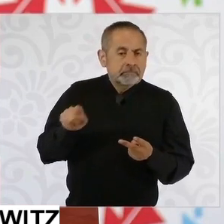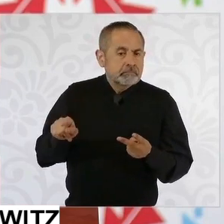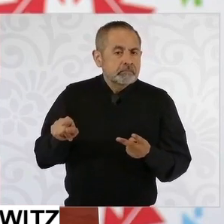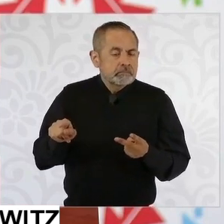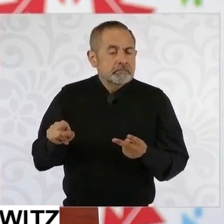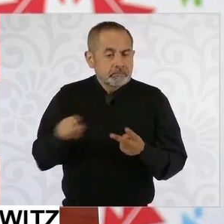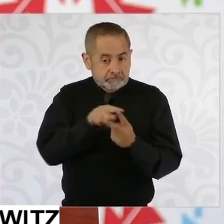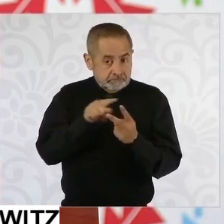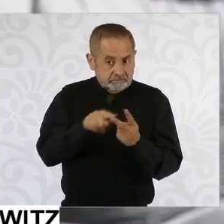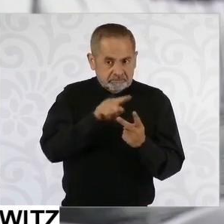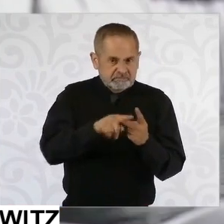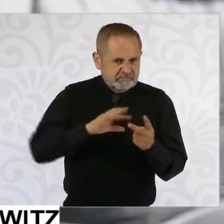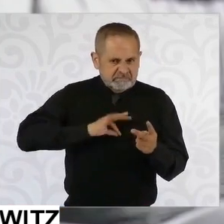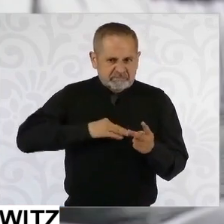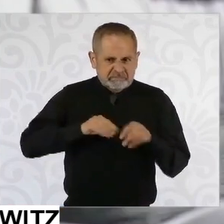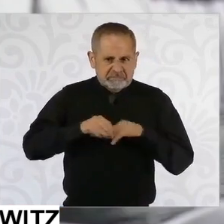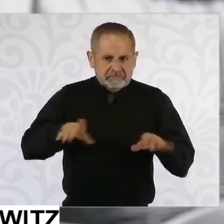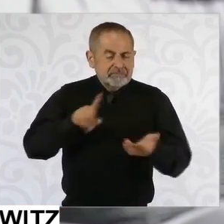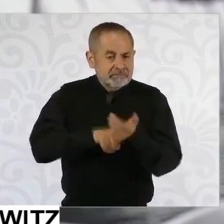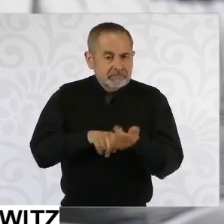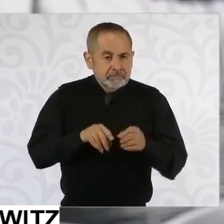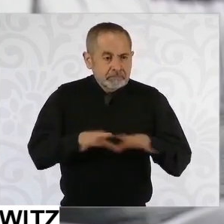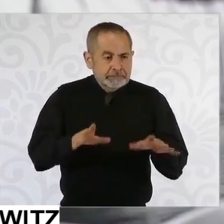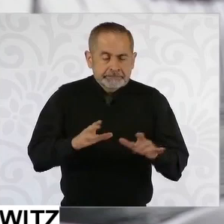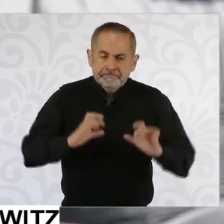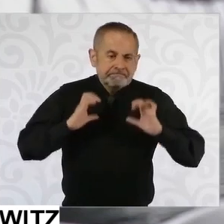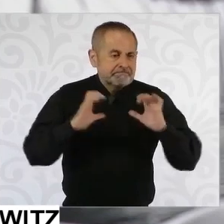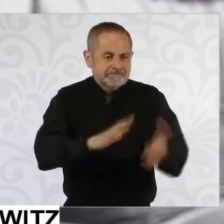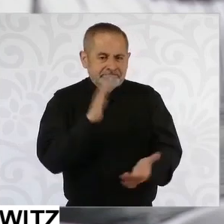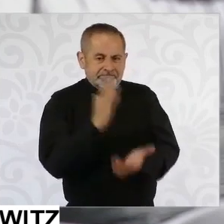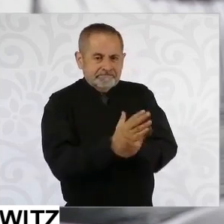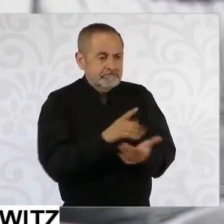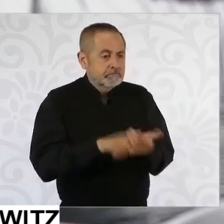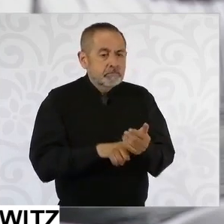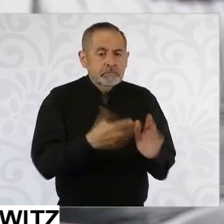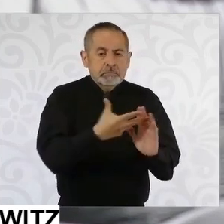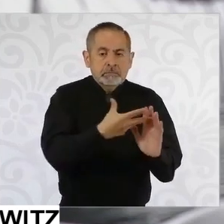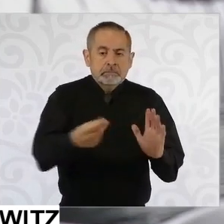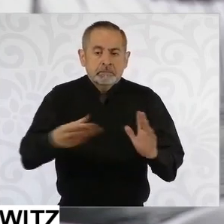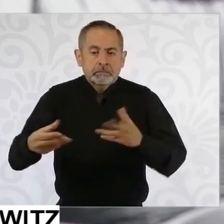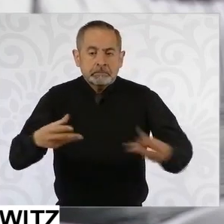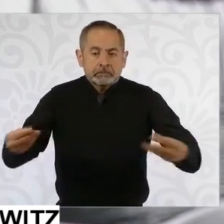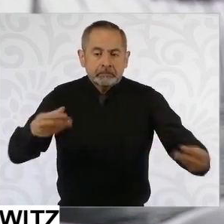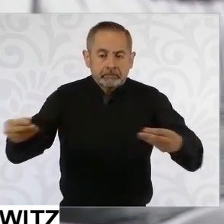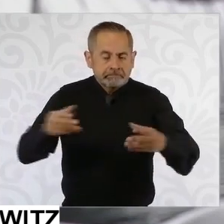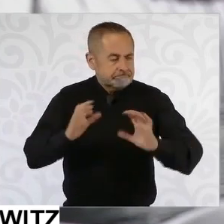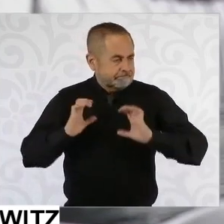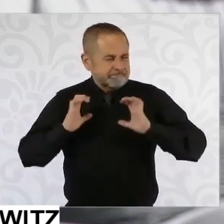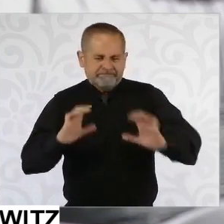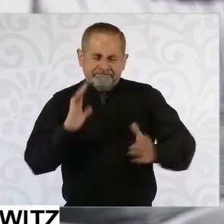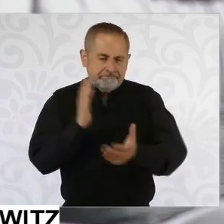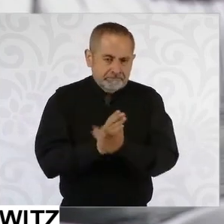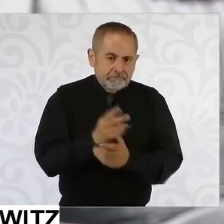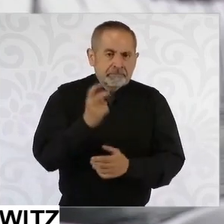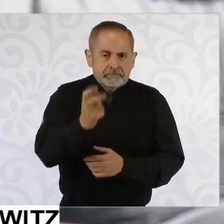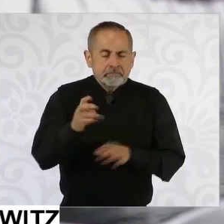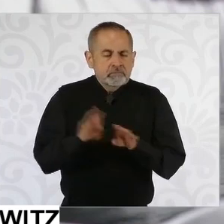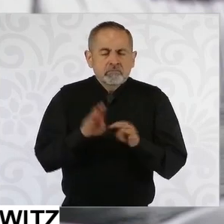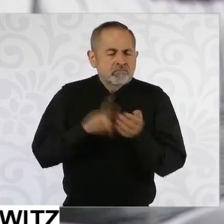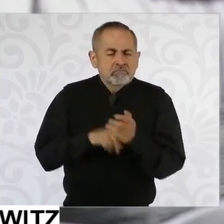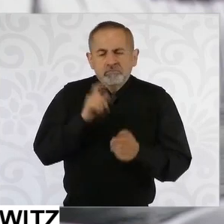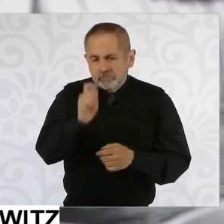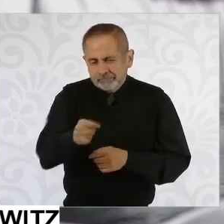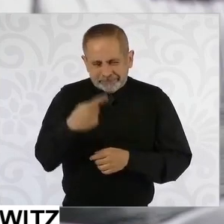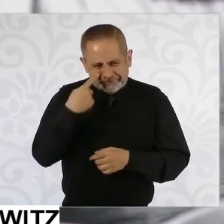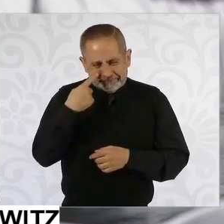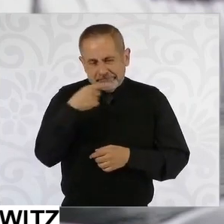fundamental fue evitar la propagación de infecciones intrahospitalarias. Las características generales